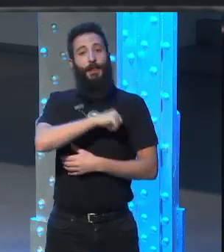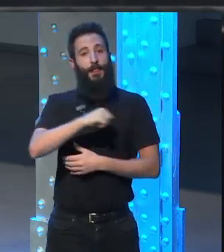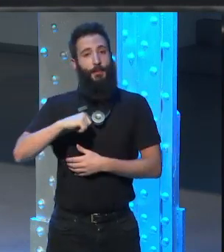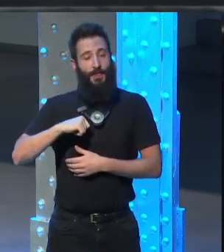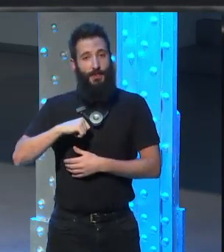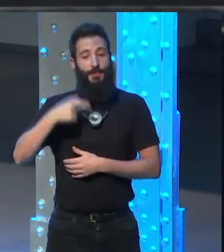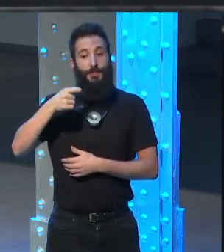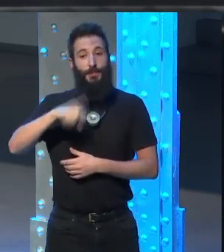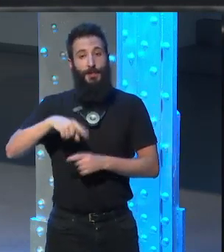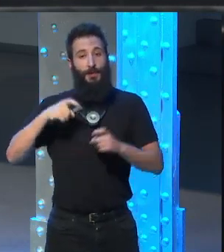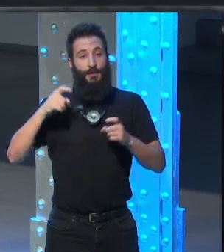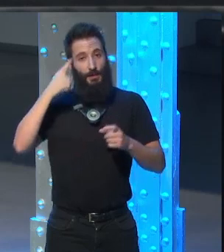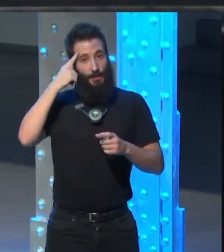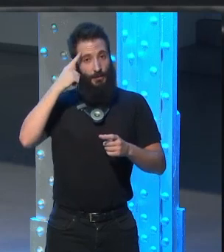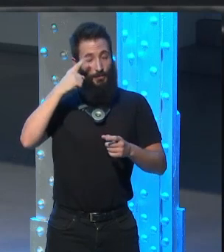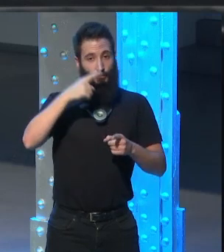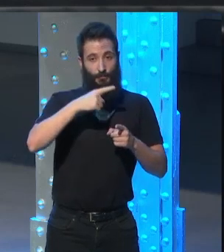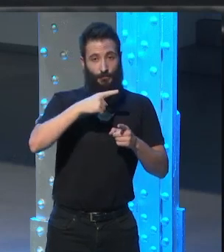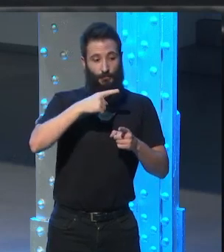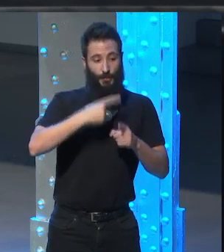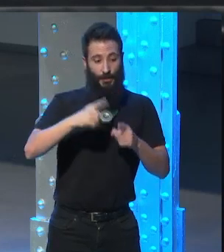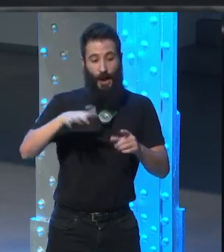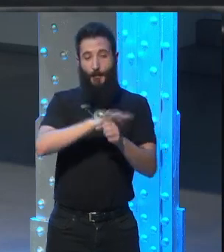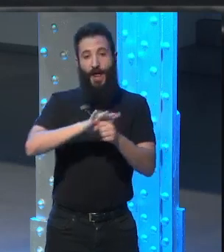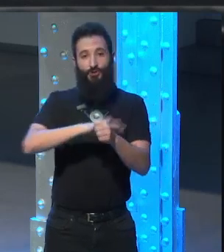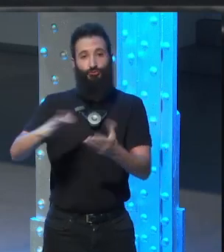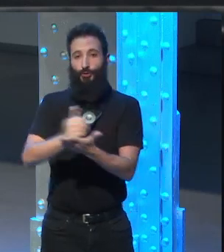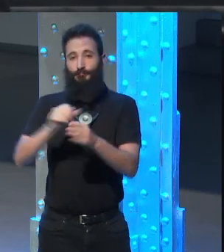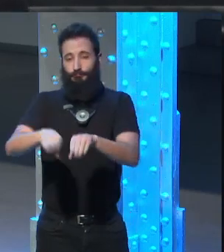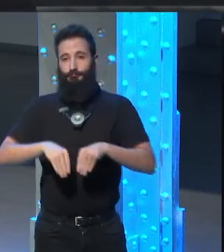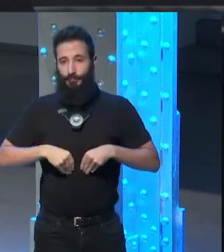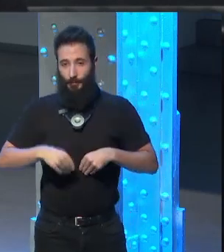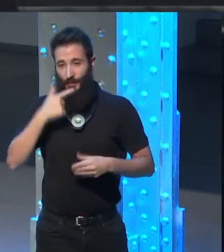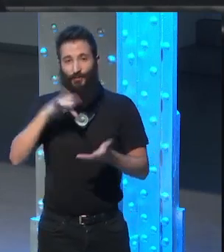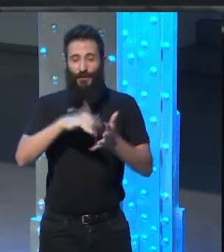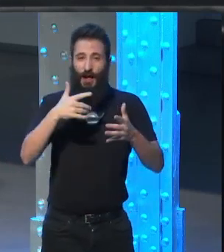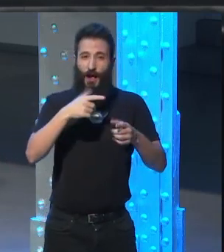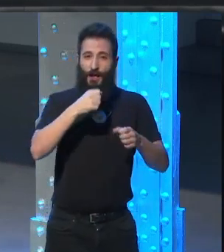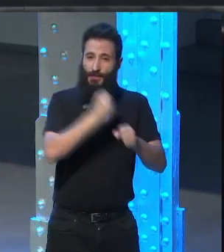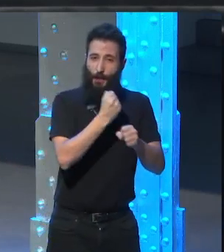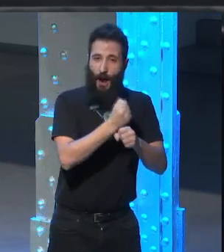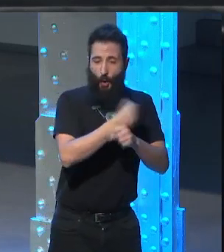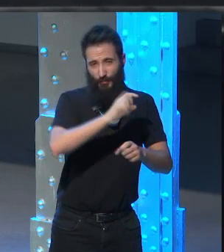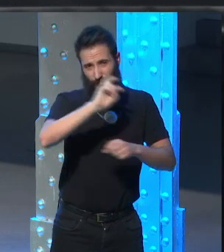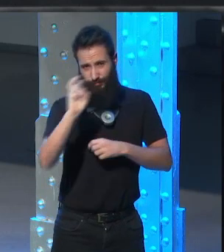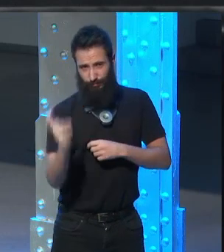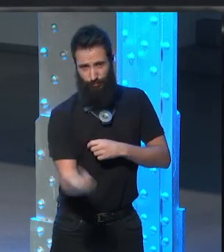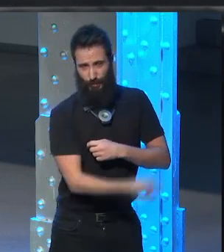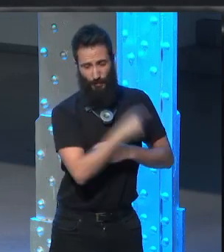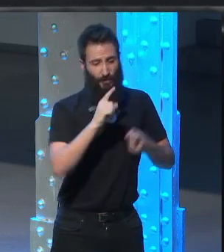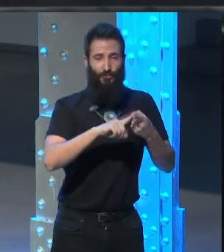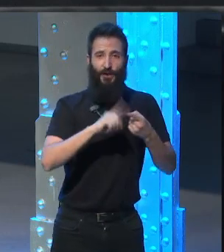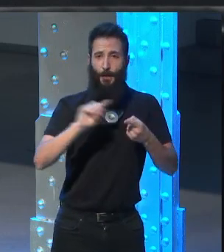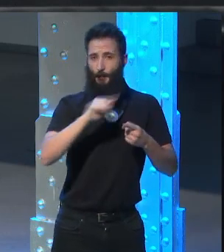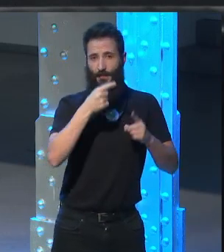independientes y que engloba varias disciplinas, todas las disciplinas. Entonces, tiene varias funciones. Una función es, a nivel